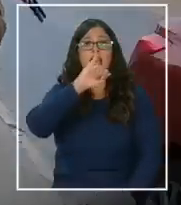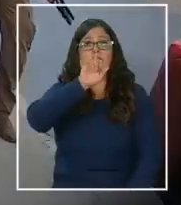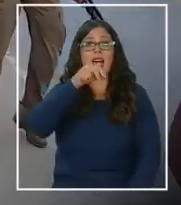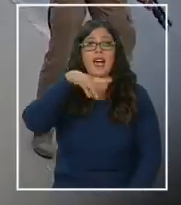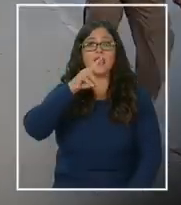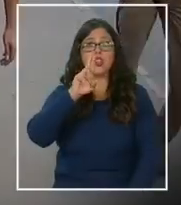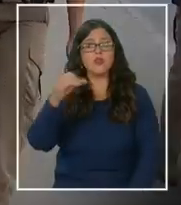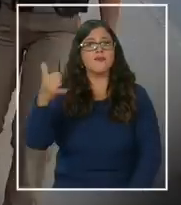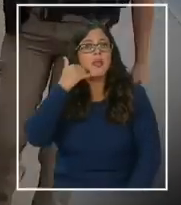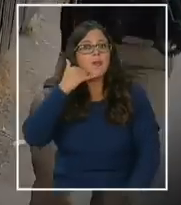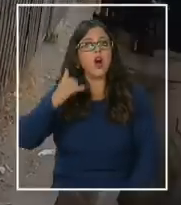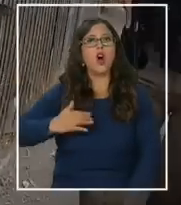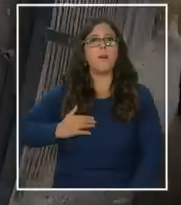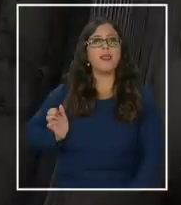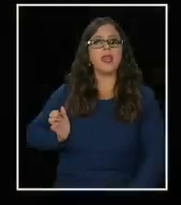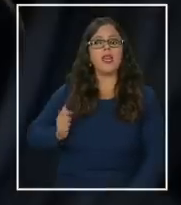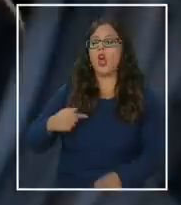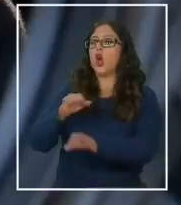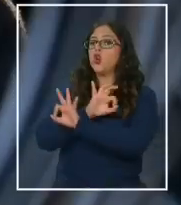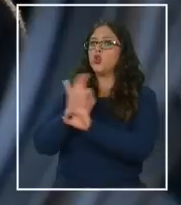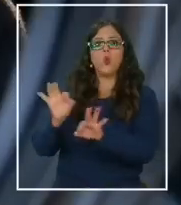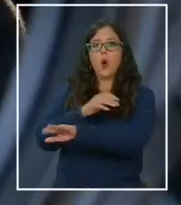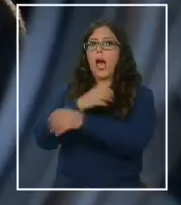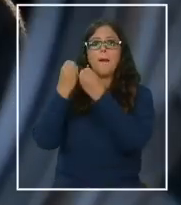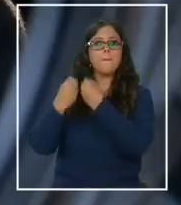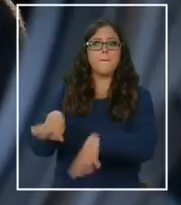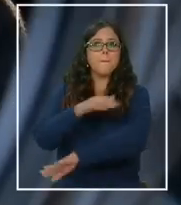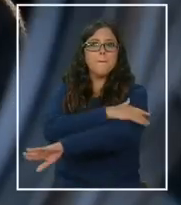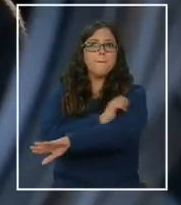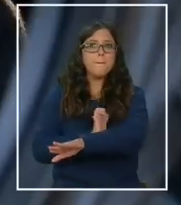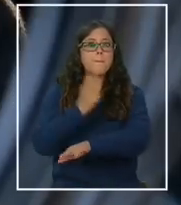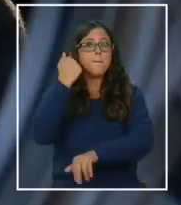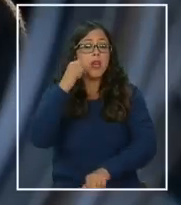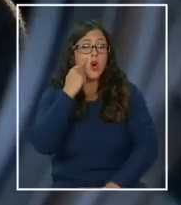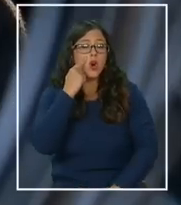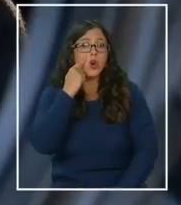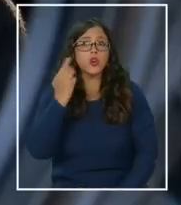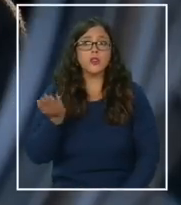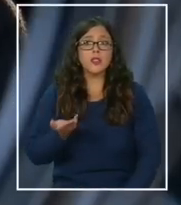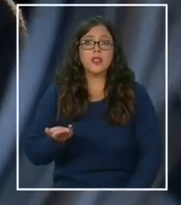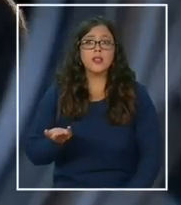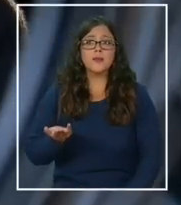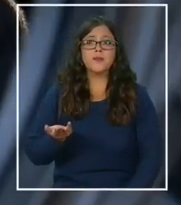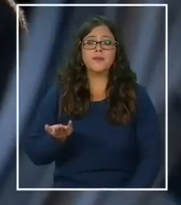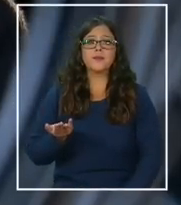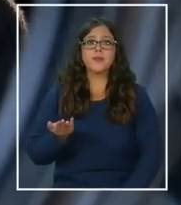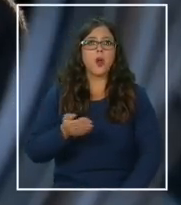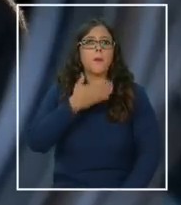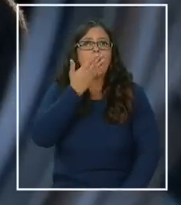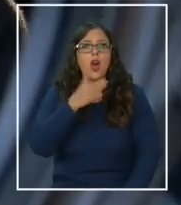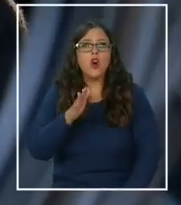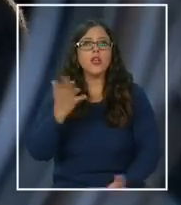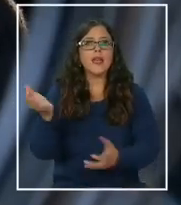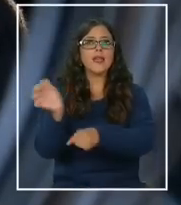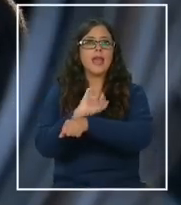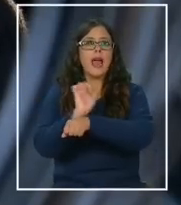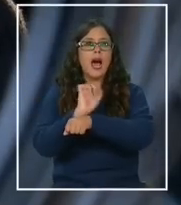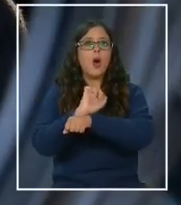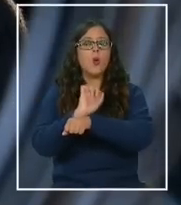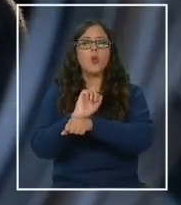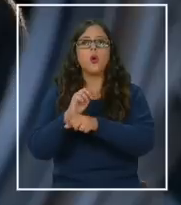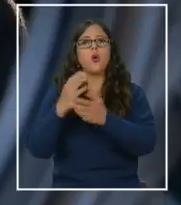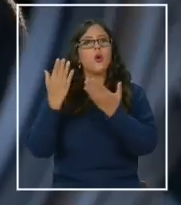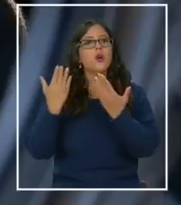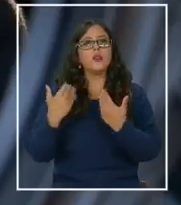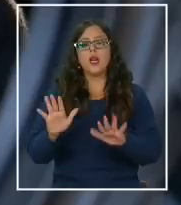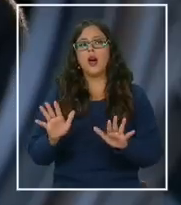llamado de la PDI. Nunca perdimos la fe y lo más, ¿cómo se llama que se puede decir? Extraordinario, que la camioneta apareció.